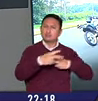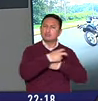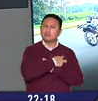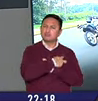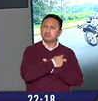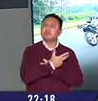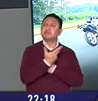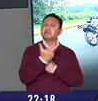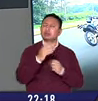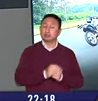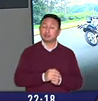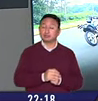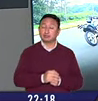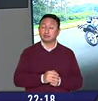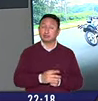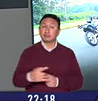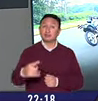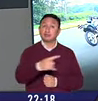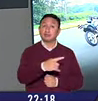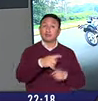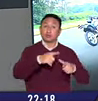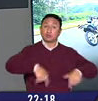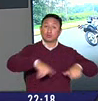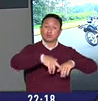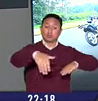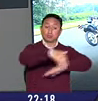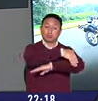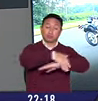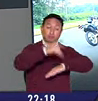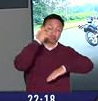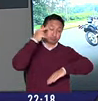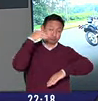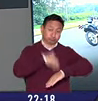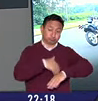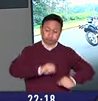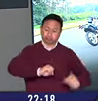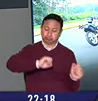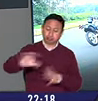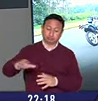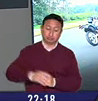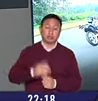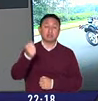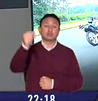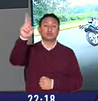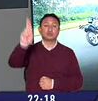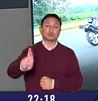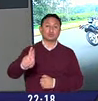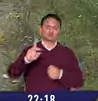habrían sido arrojados a un costado de la avenida Simón Bolívar, en el sur de la capital.